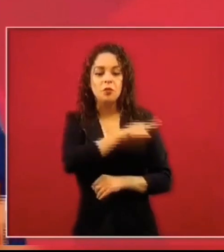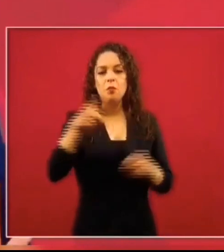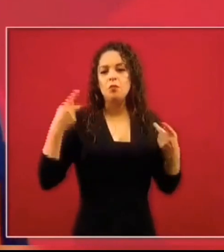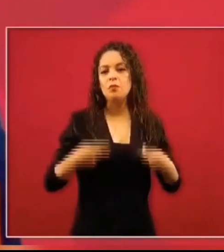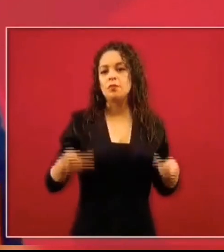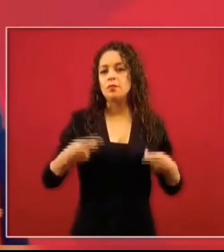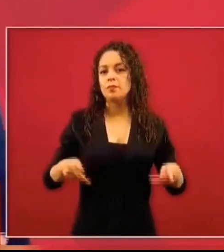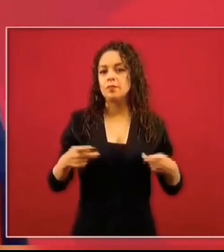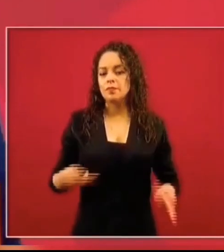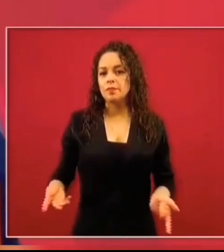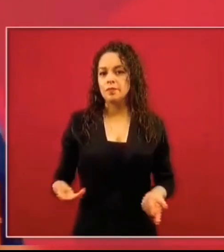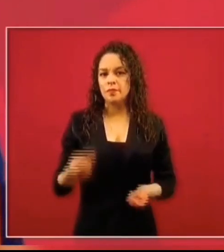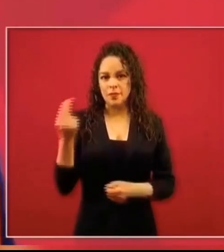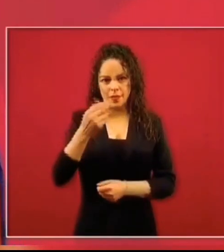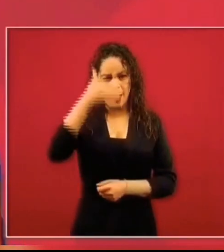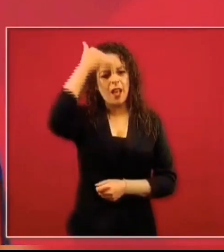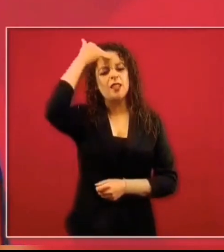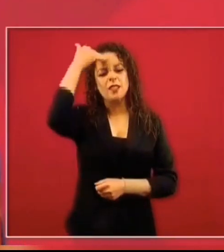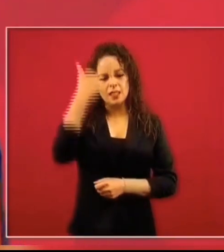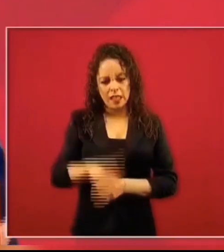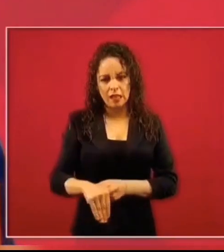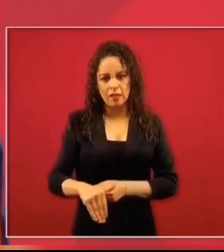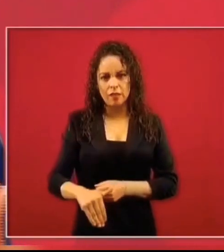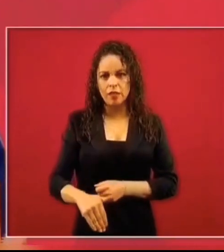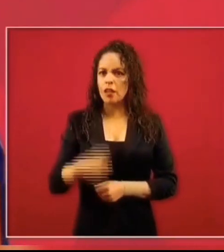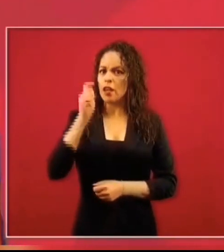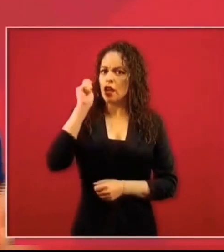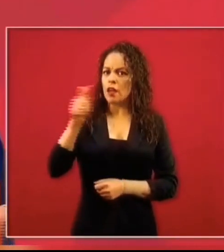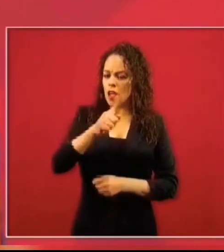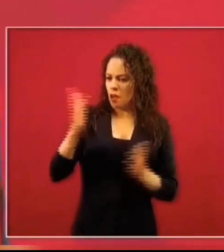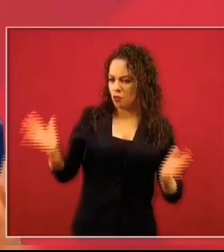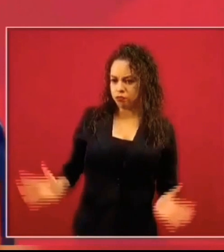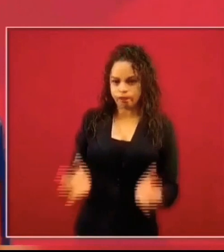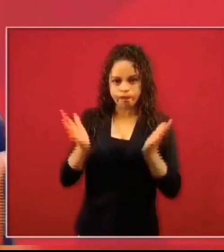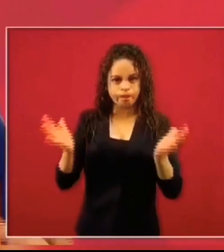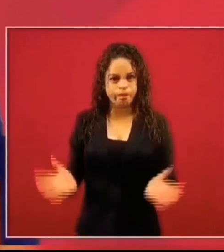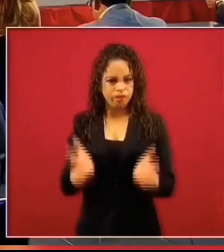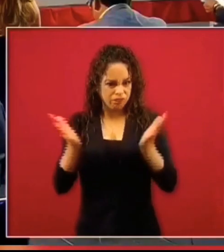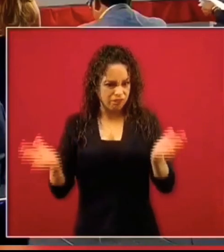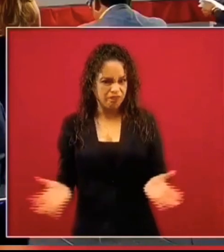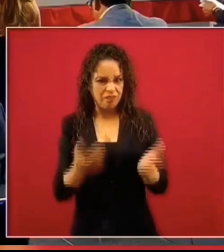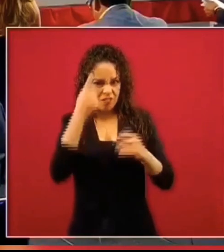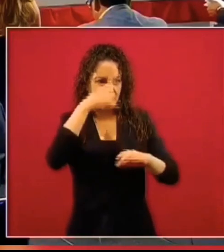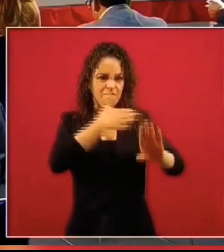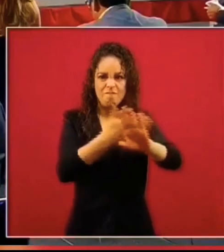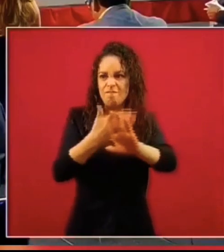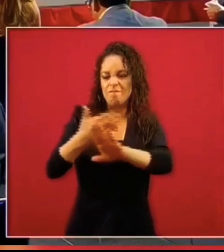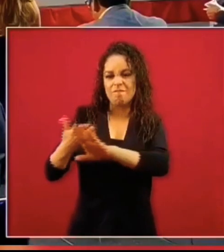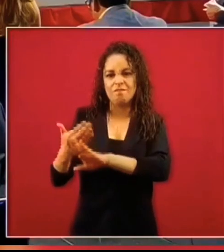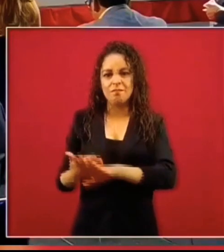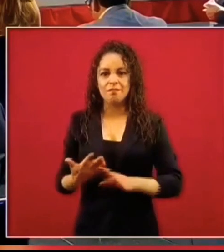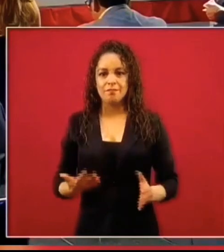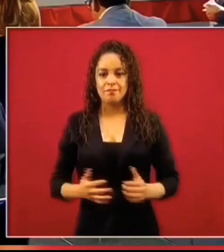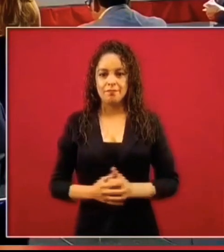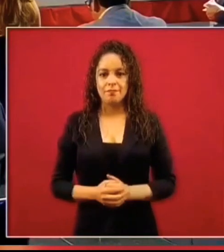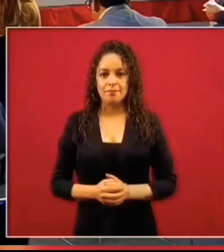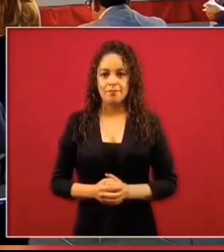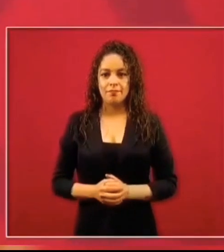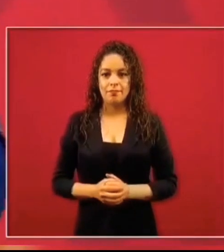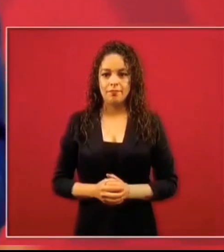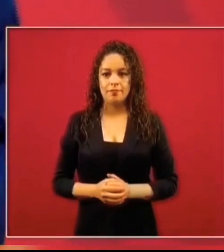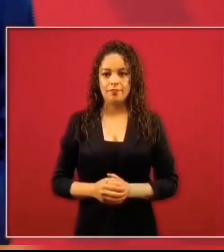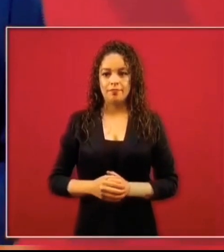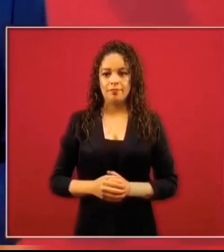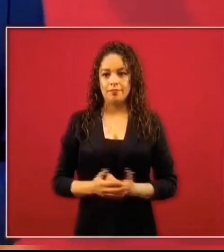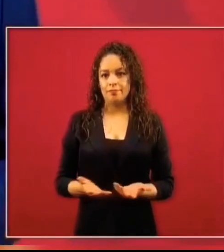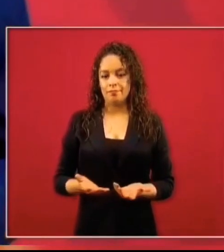Si se puede saber quién las promueve y, sobre todo, como diría mi paisano, el finado Chicoché,